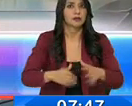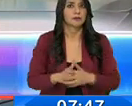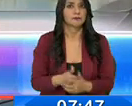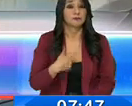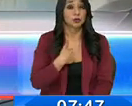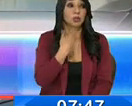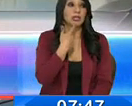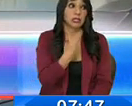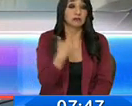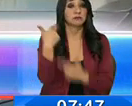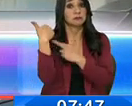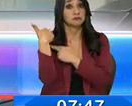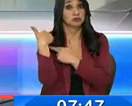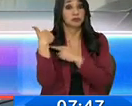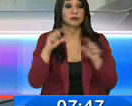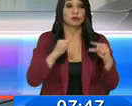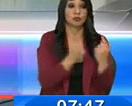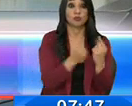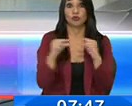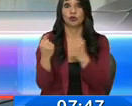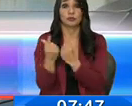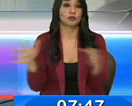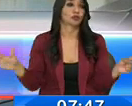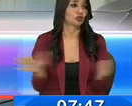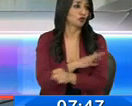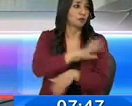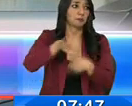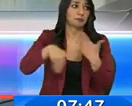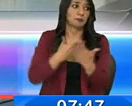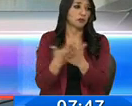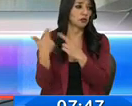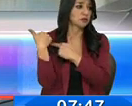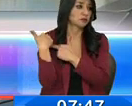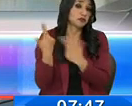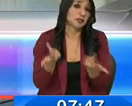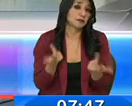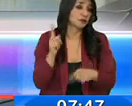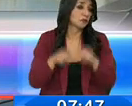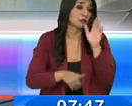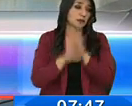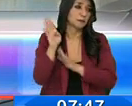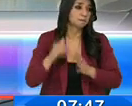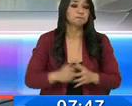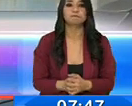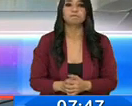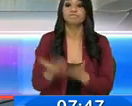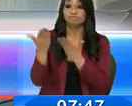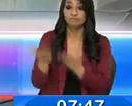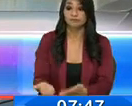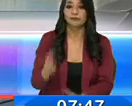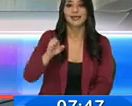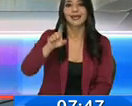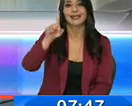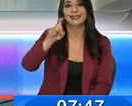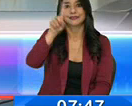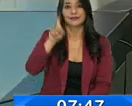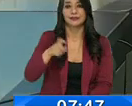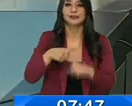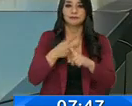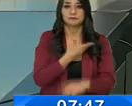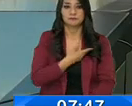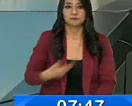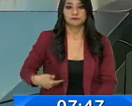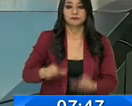solamente las responsabilidades de un sector, son de todos los sectores, porque si no, difícilmente podemos salir adelante. Elizabeth Cabezas, expresidenta de la